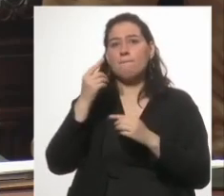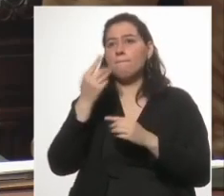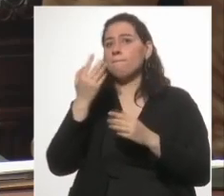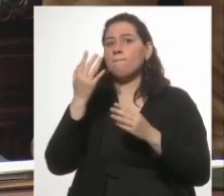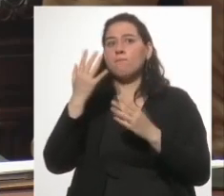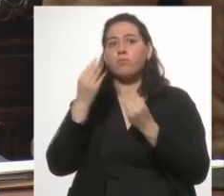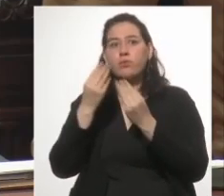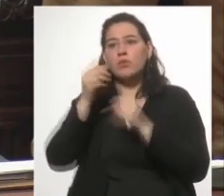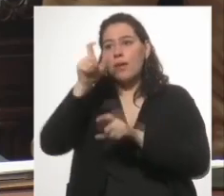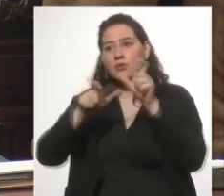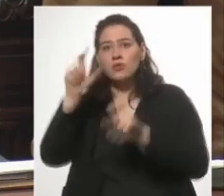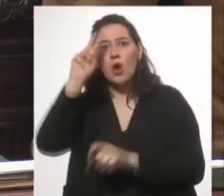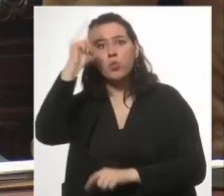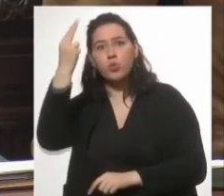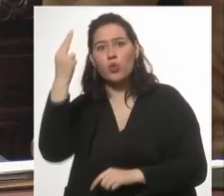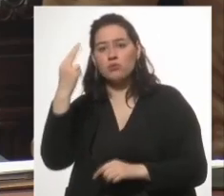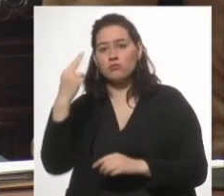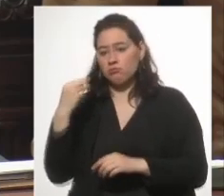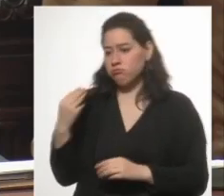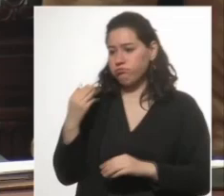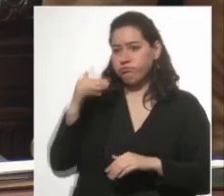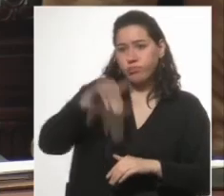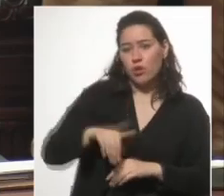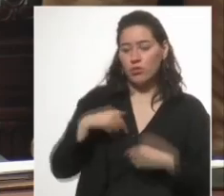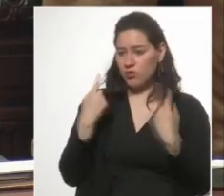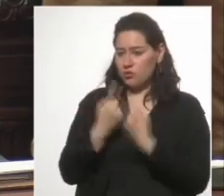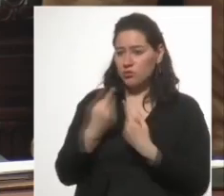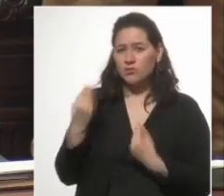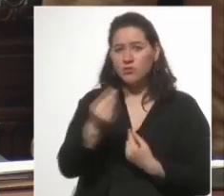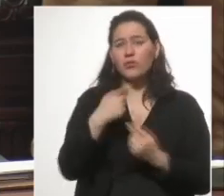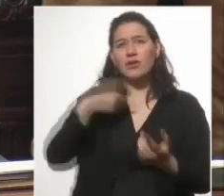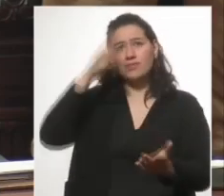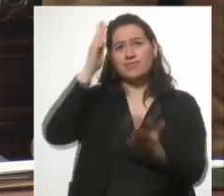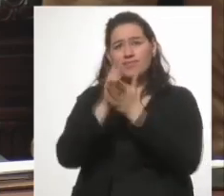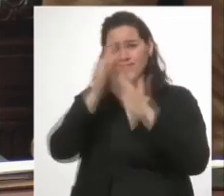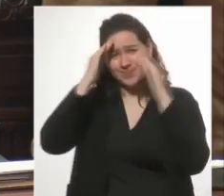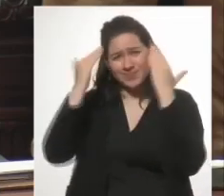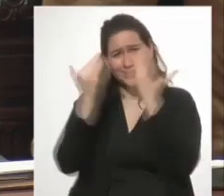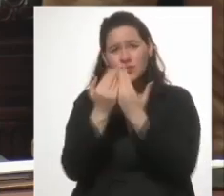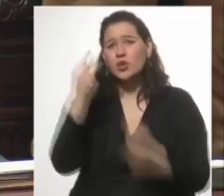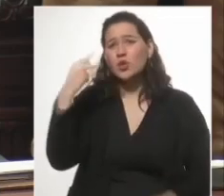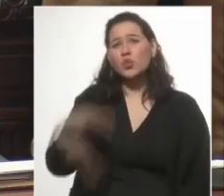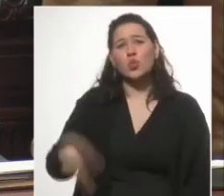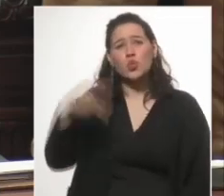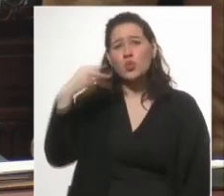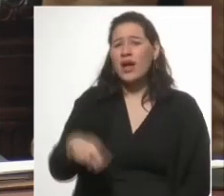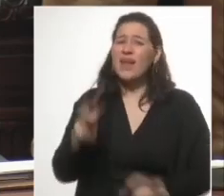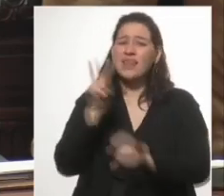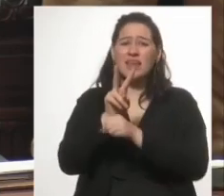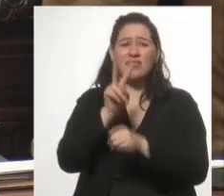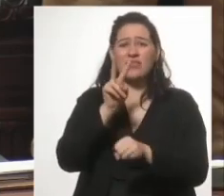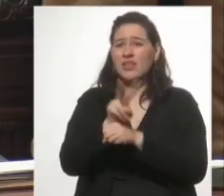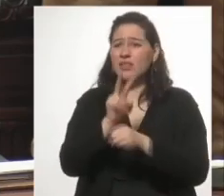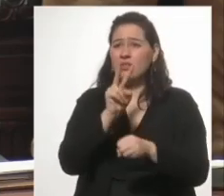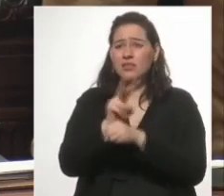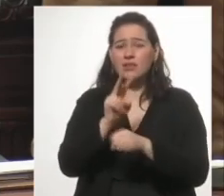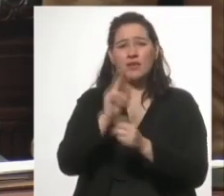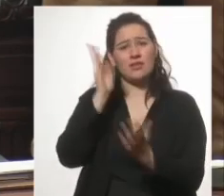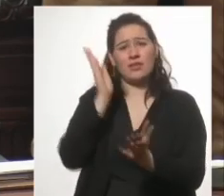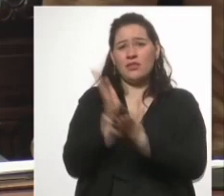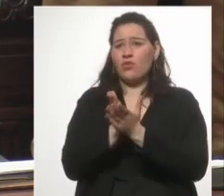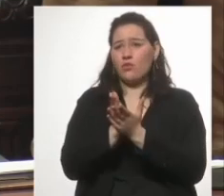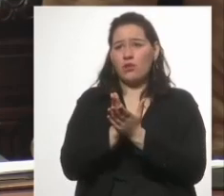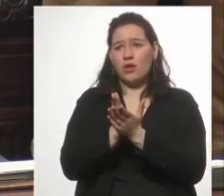uruguayos, no somos de ninguna extrema, no hemos defendido jamás a la